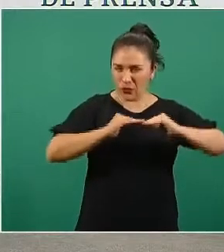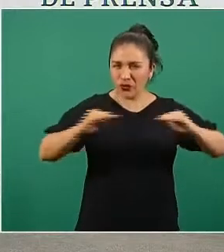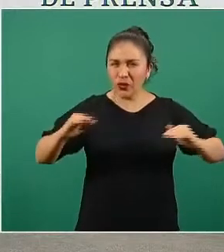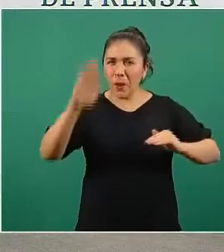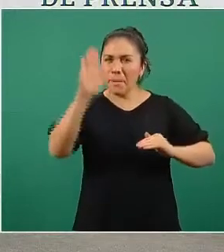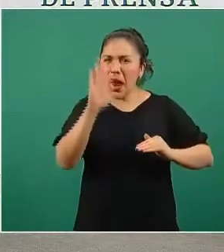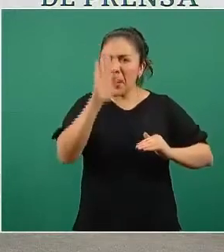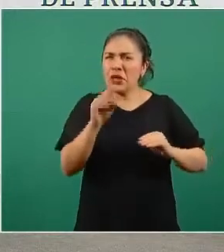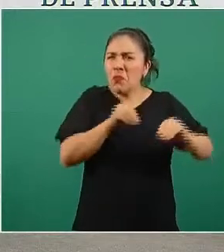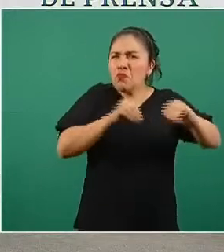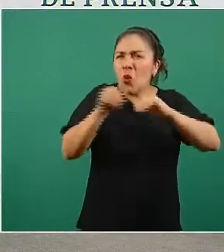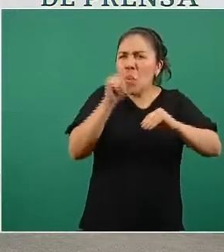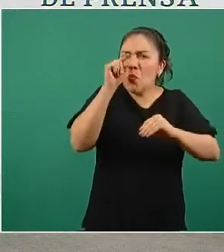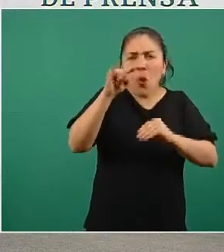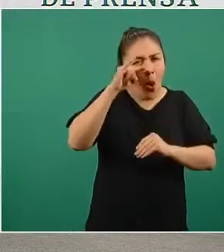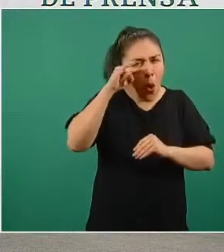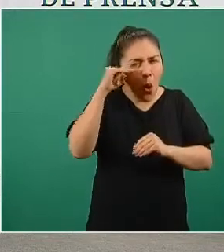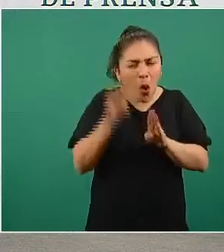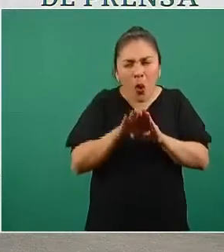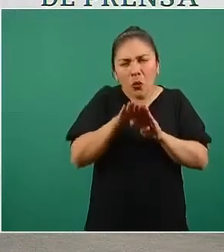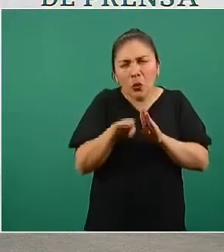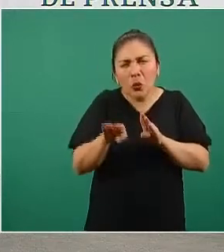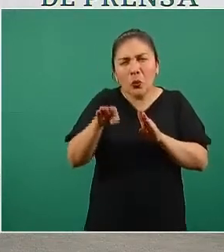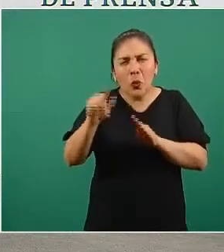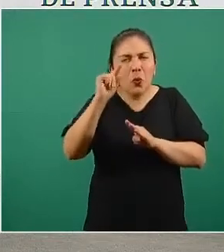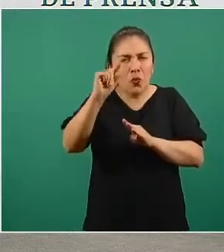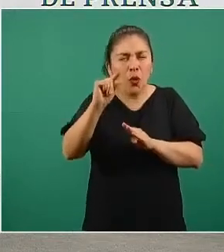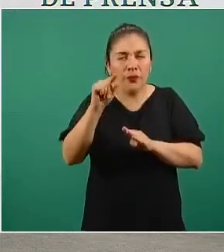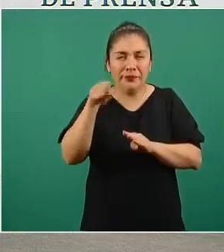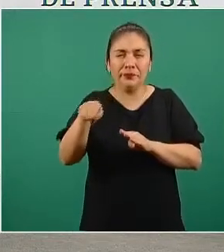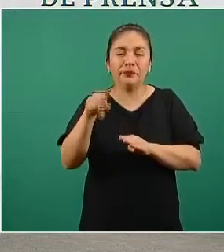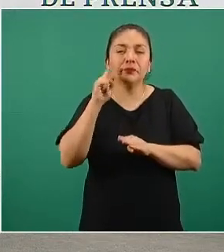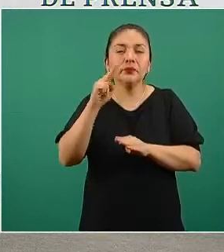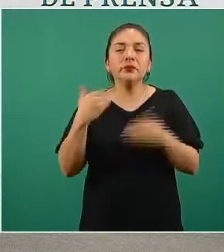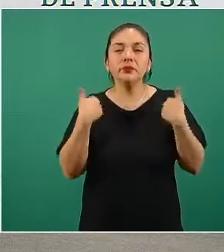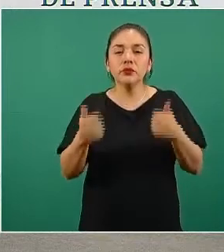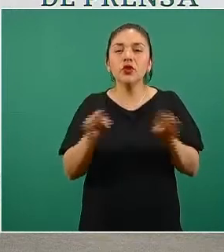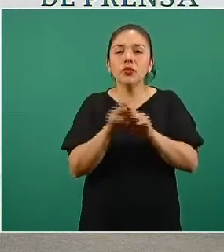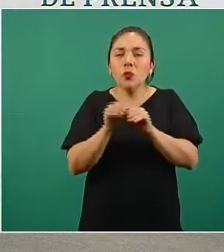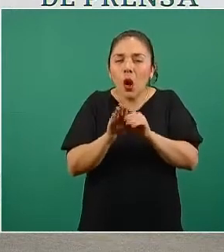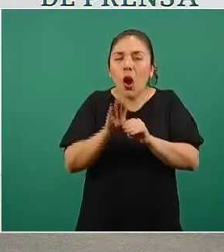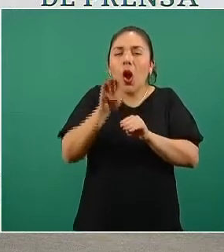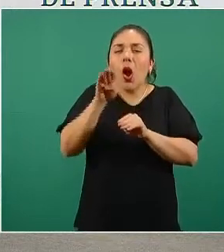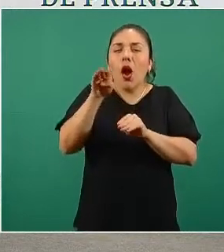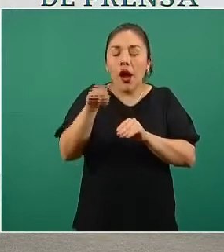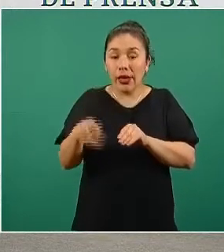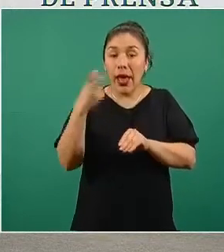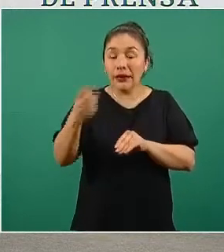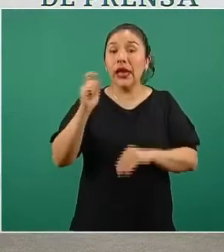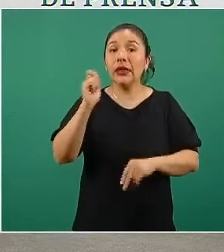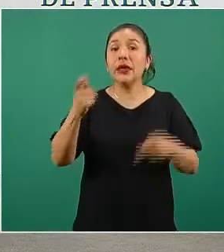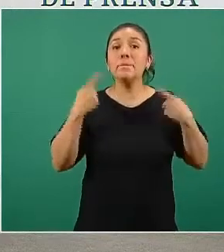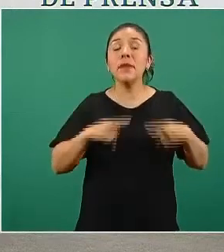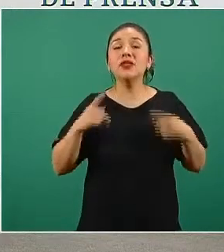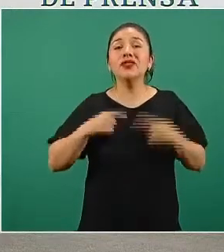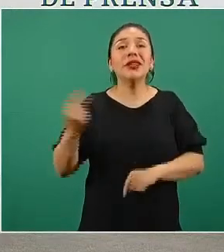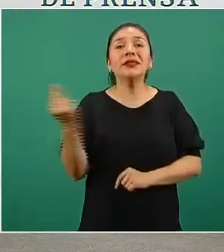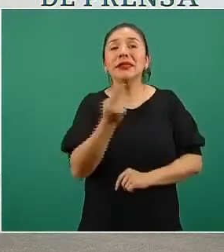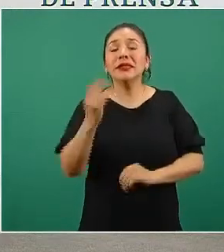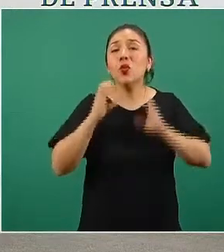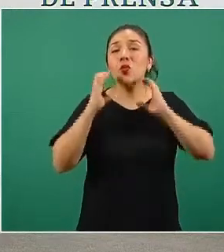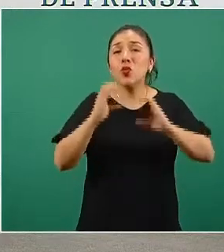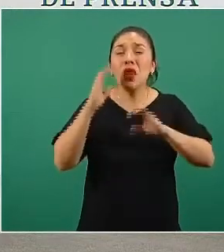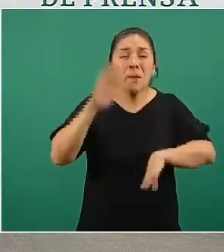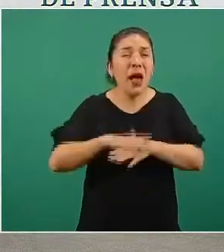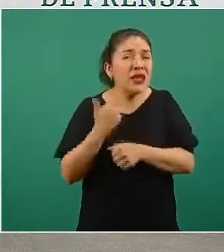con menos movimiento, pero aquí se ve cómo sí creció al igual que esta curva. Esta es la de personas que requieren de